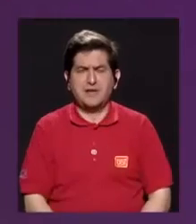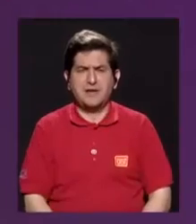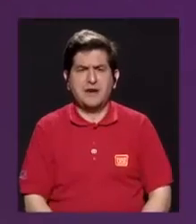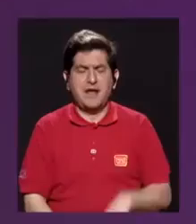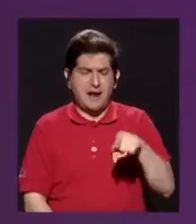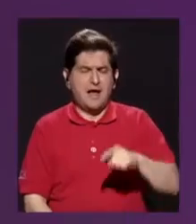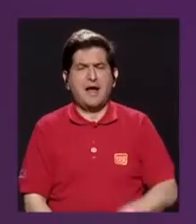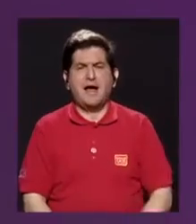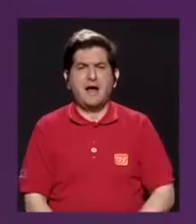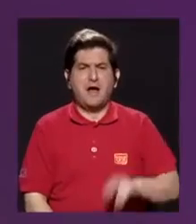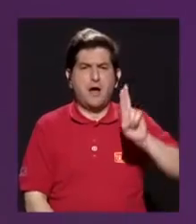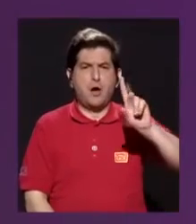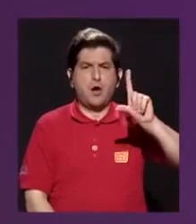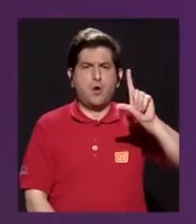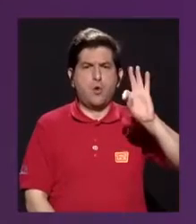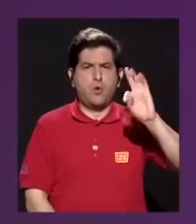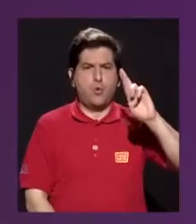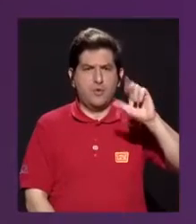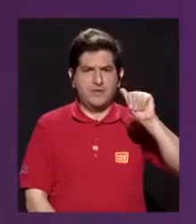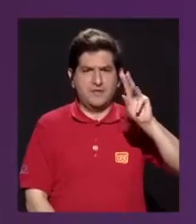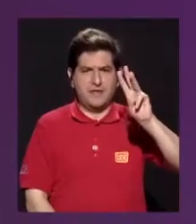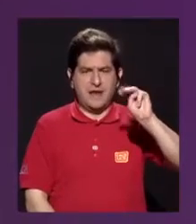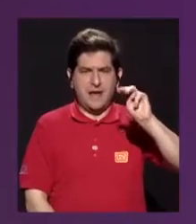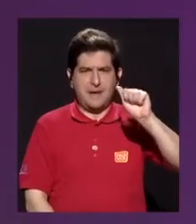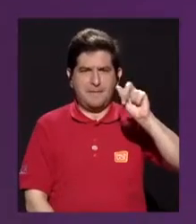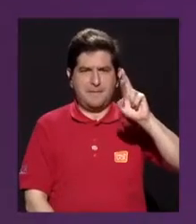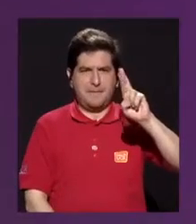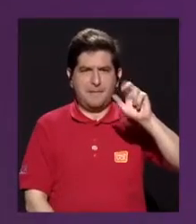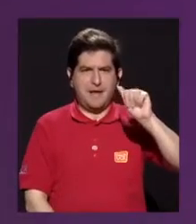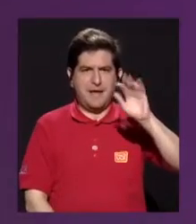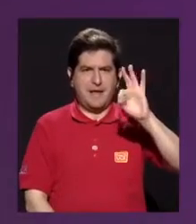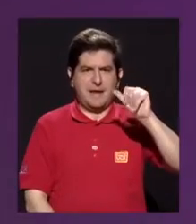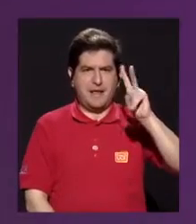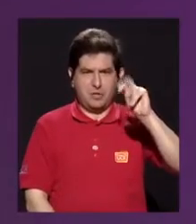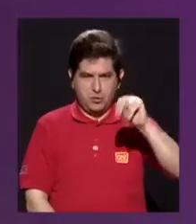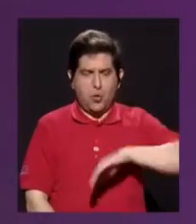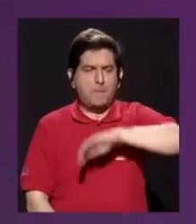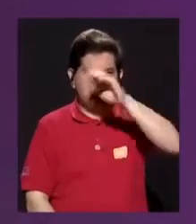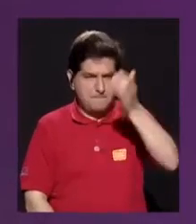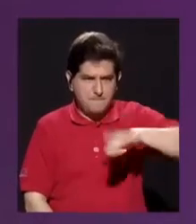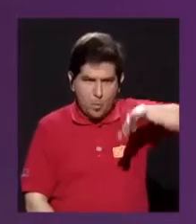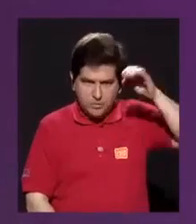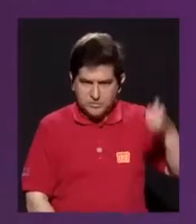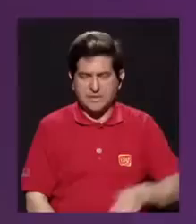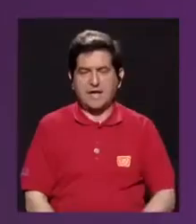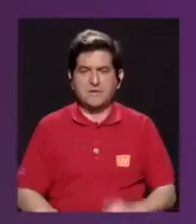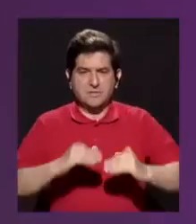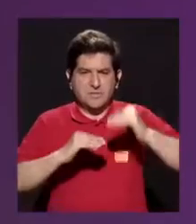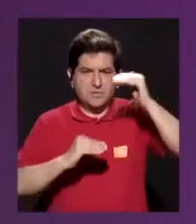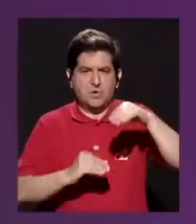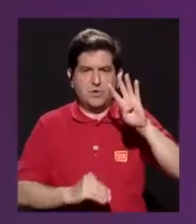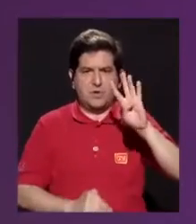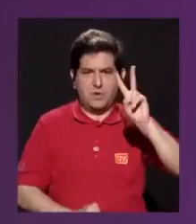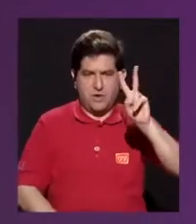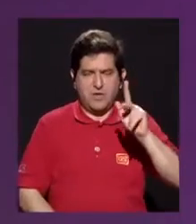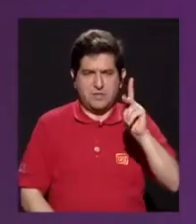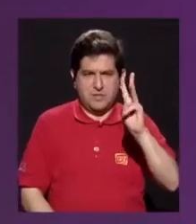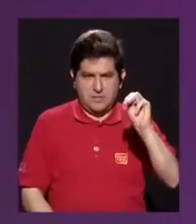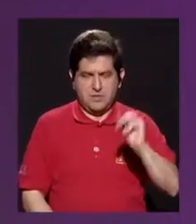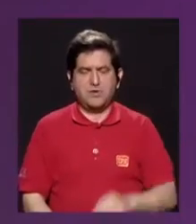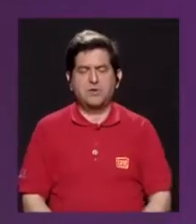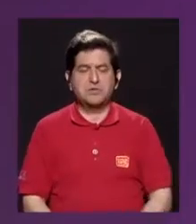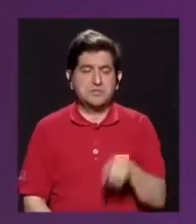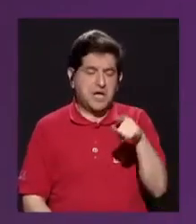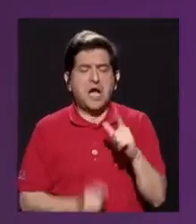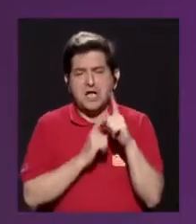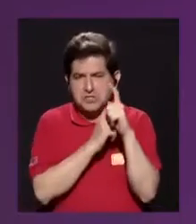de montaña, igual lo hago por... ¿Qué es correr en montaña? Ajá, que es correr y